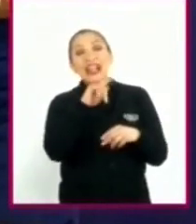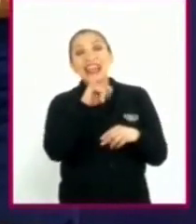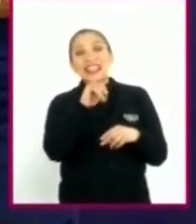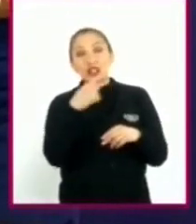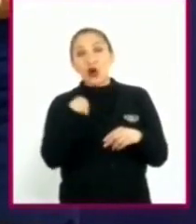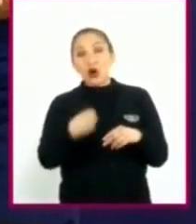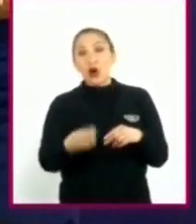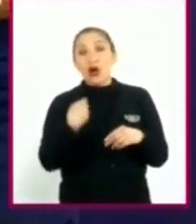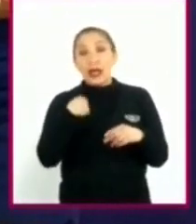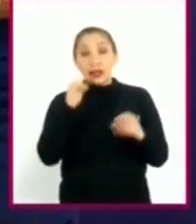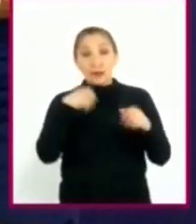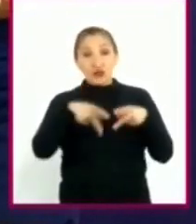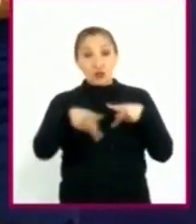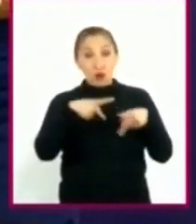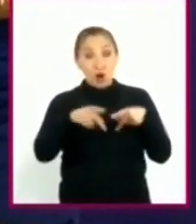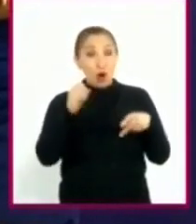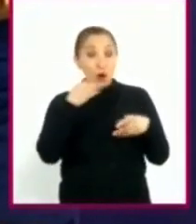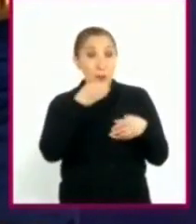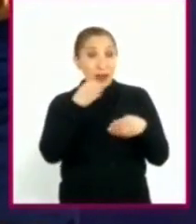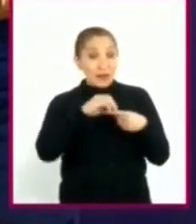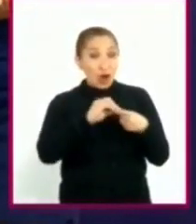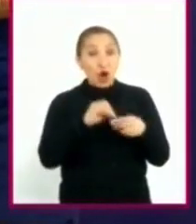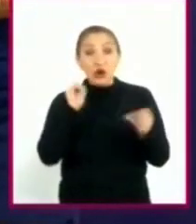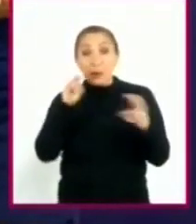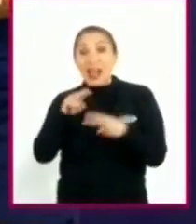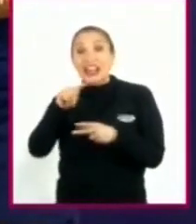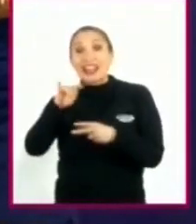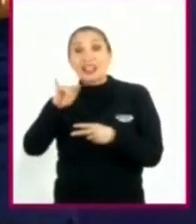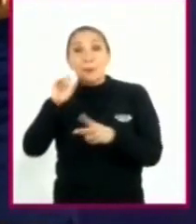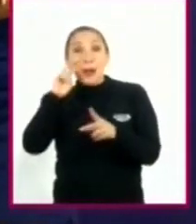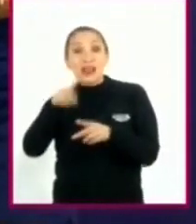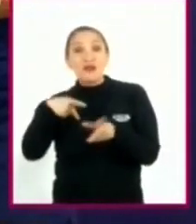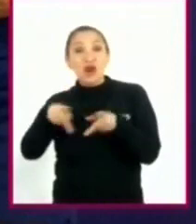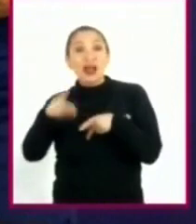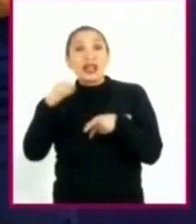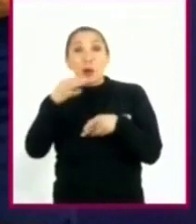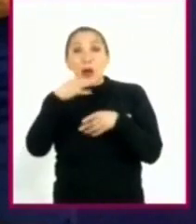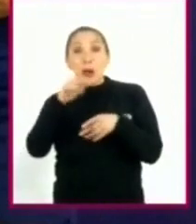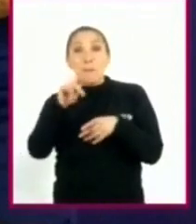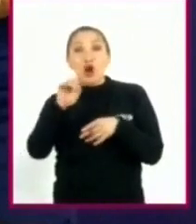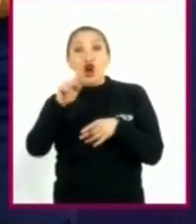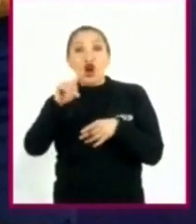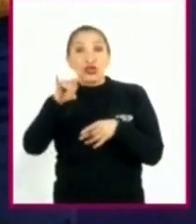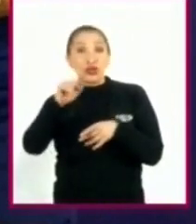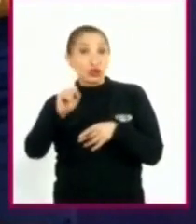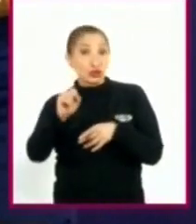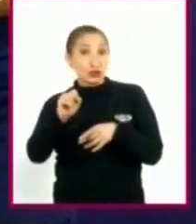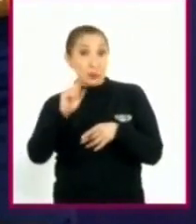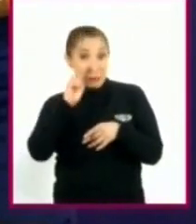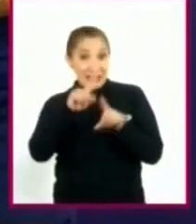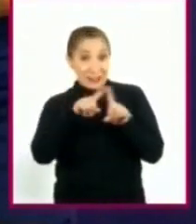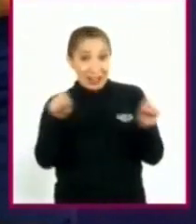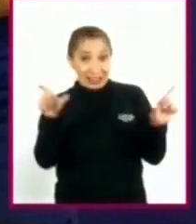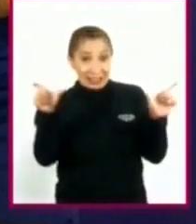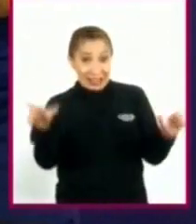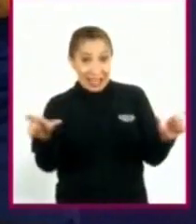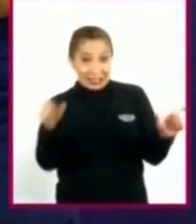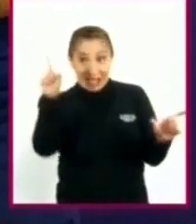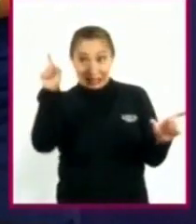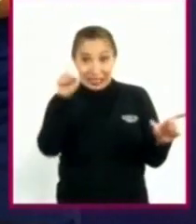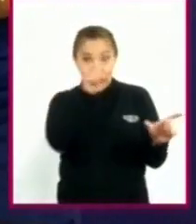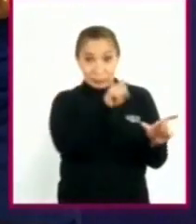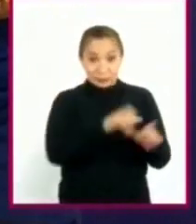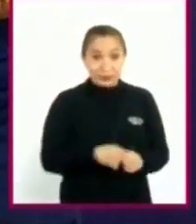comer frijoles. O pues nos vemos en un ratico para ver el fútbol y comer porotos. ¿Notan la diferencia de los